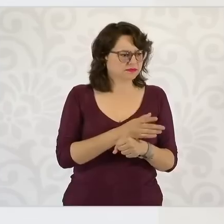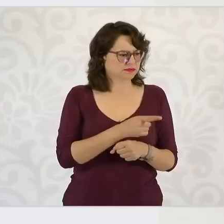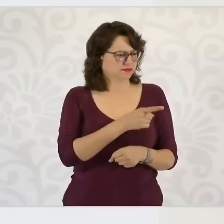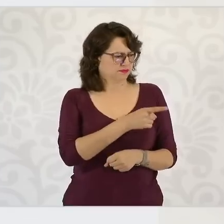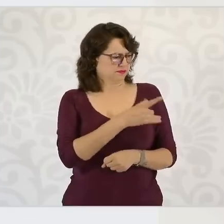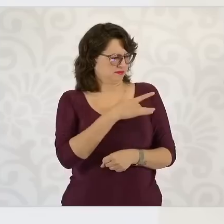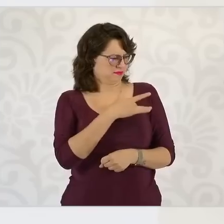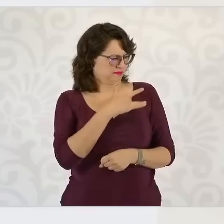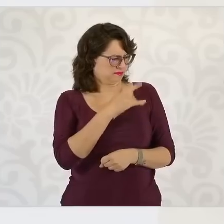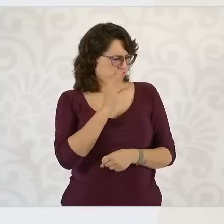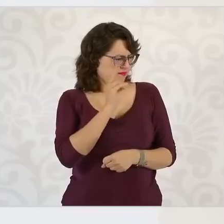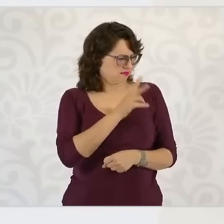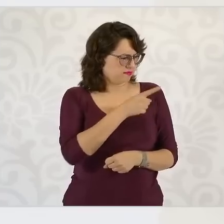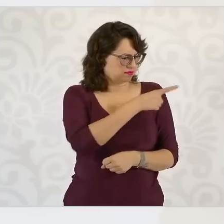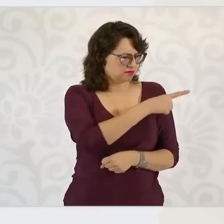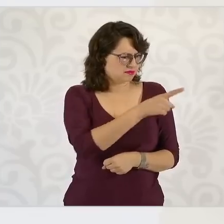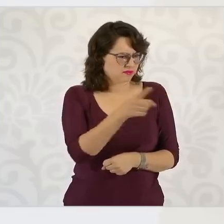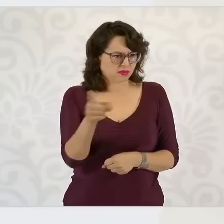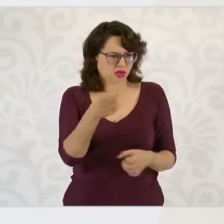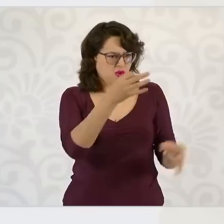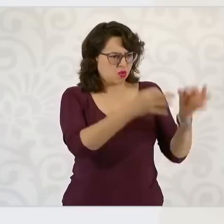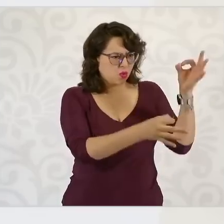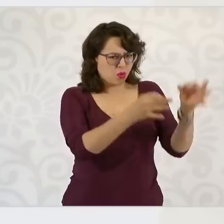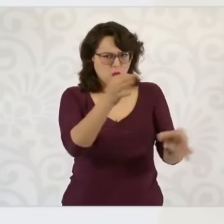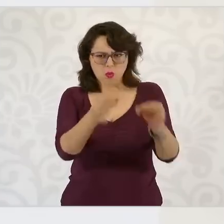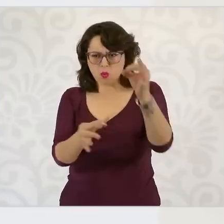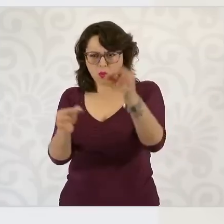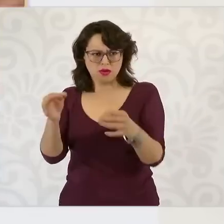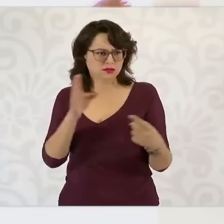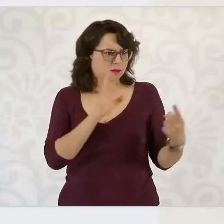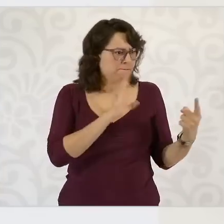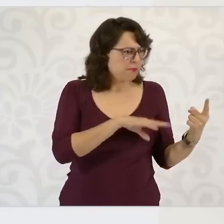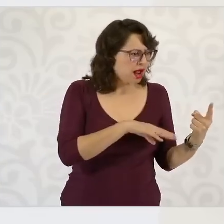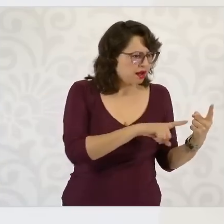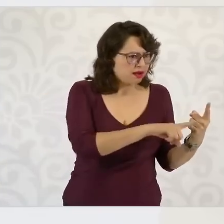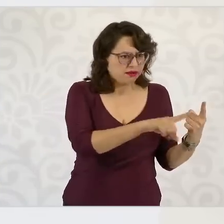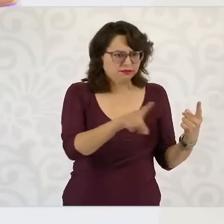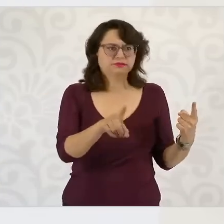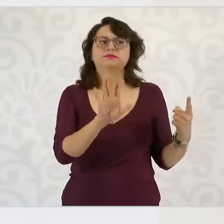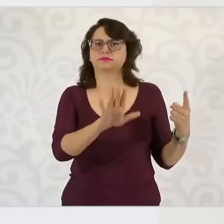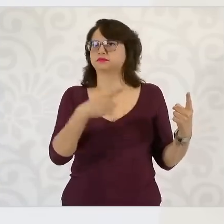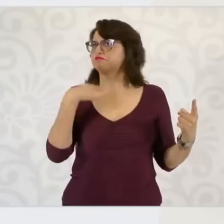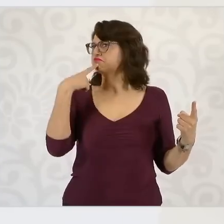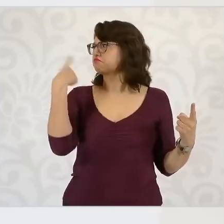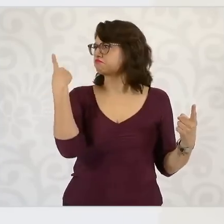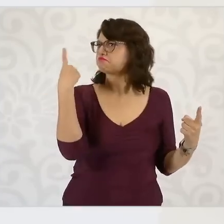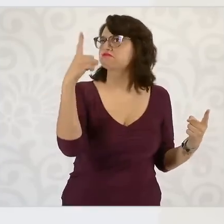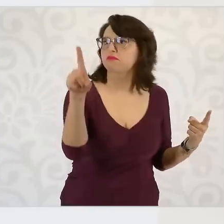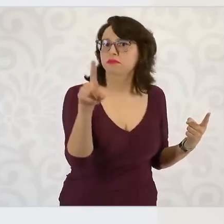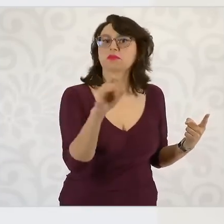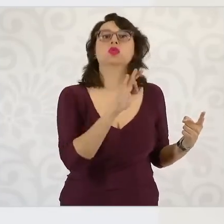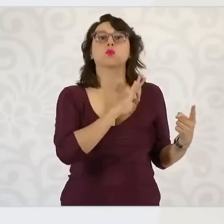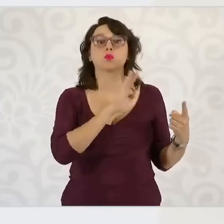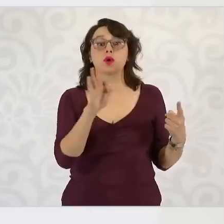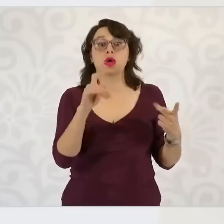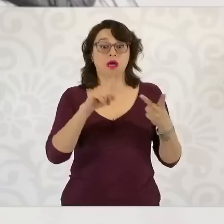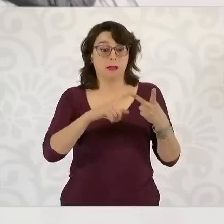penal, o alguien, la presidenta, la secretaria de Gobernación, un gobernador, un